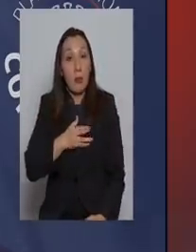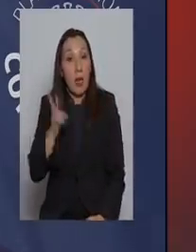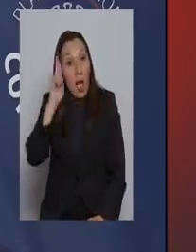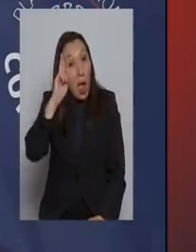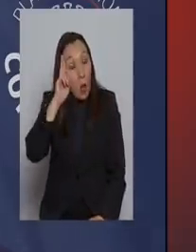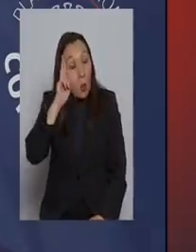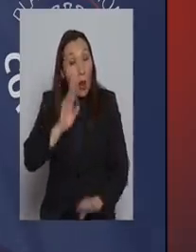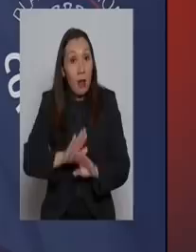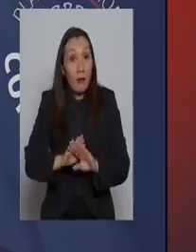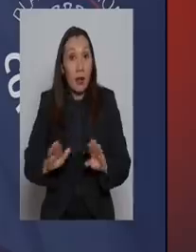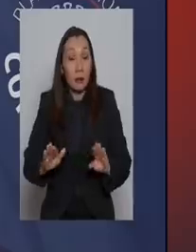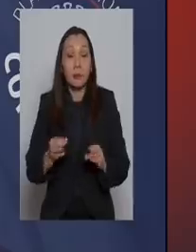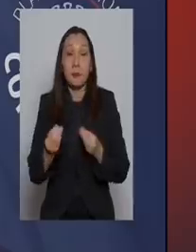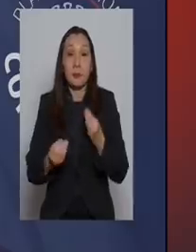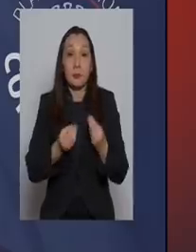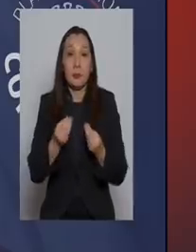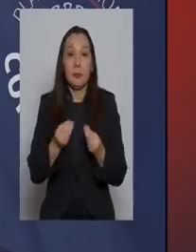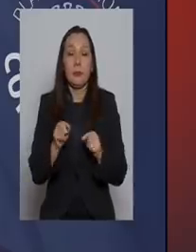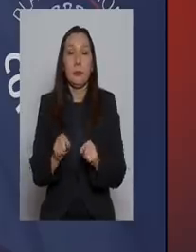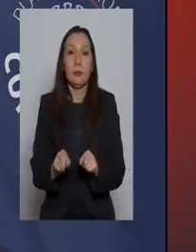al término